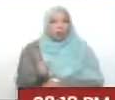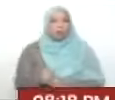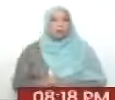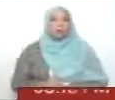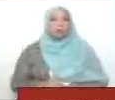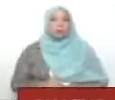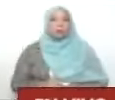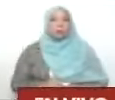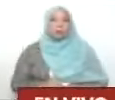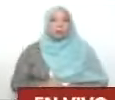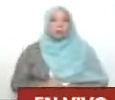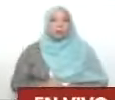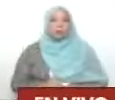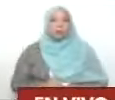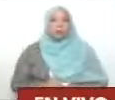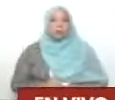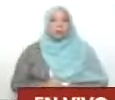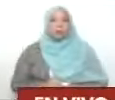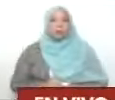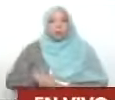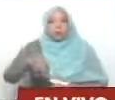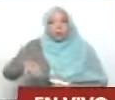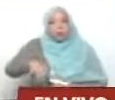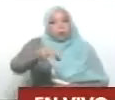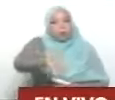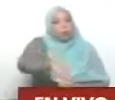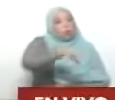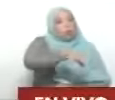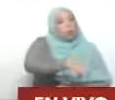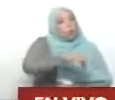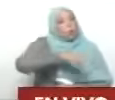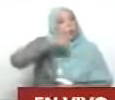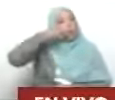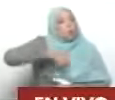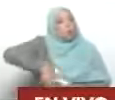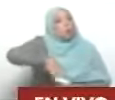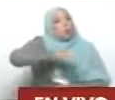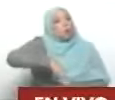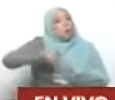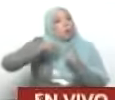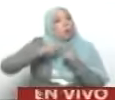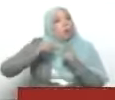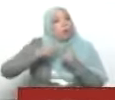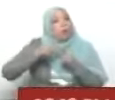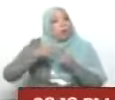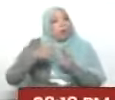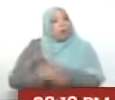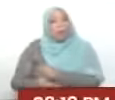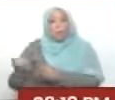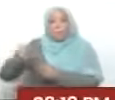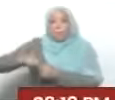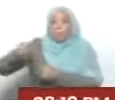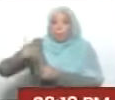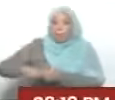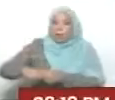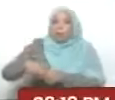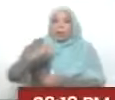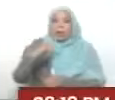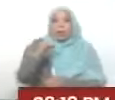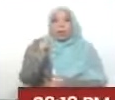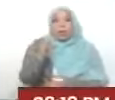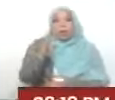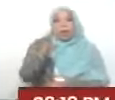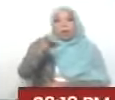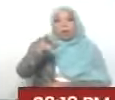Aquí y en la perenigración, me los voy a llevar para que el pueblo los conozca. En Maracaibo, en Cabimas, en